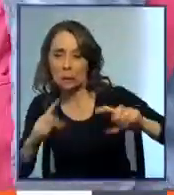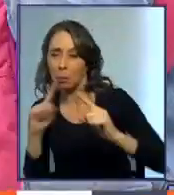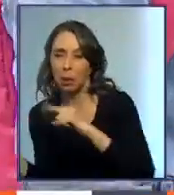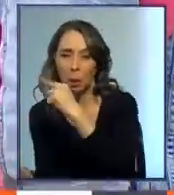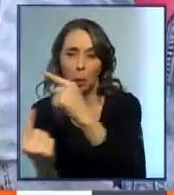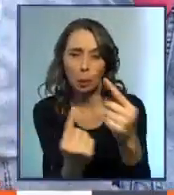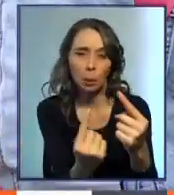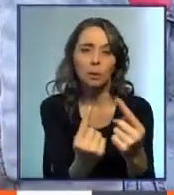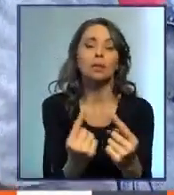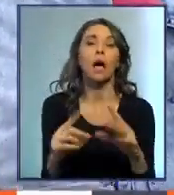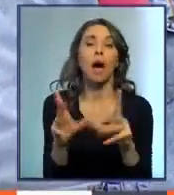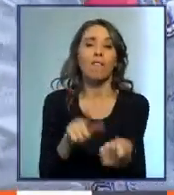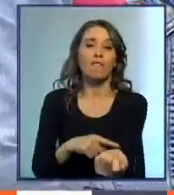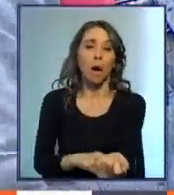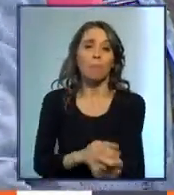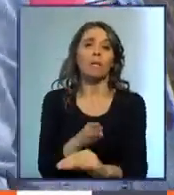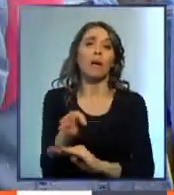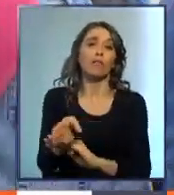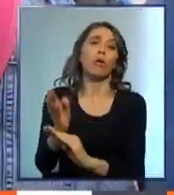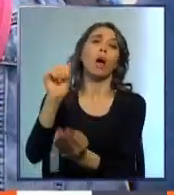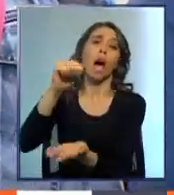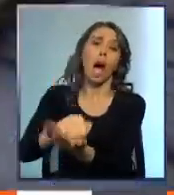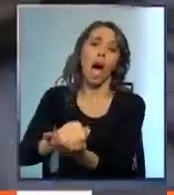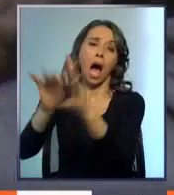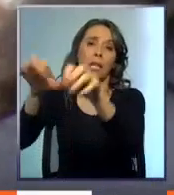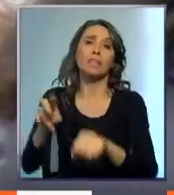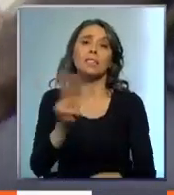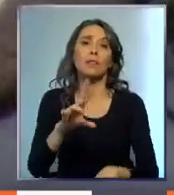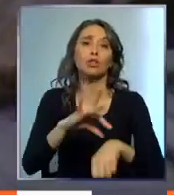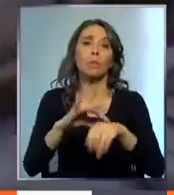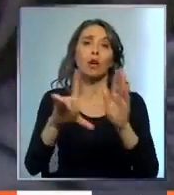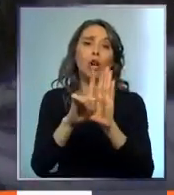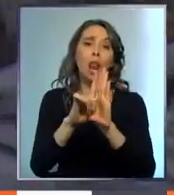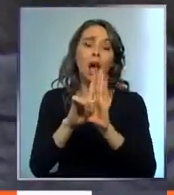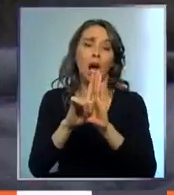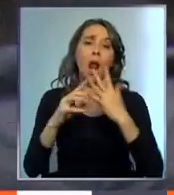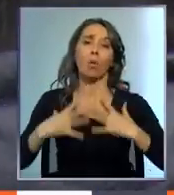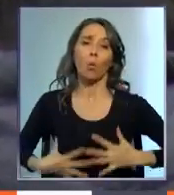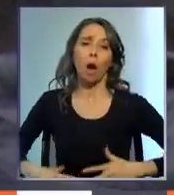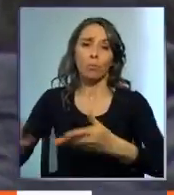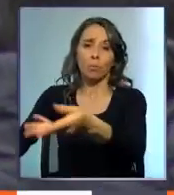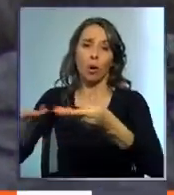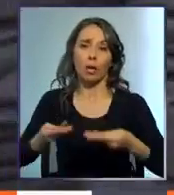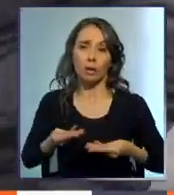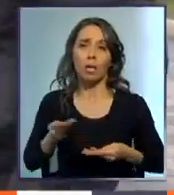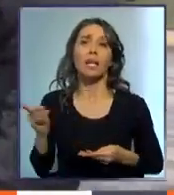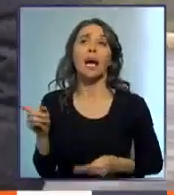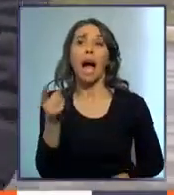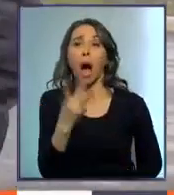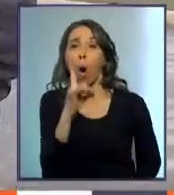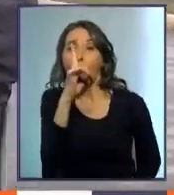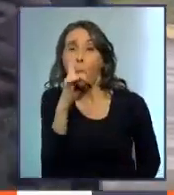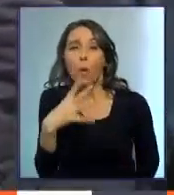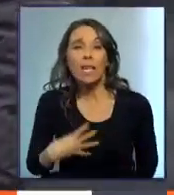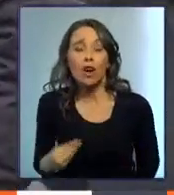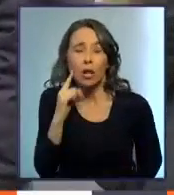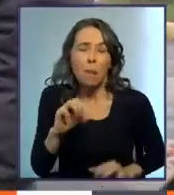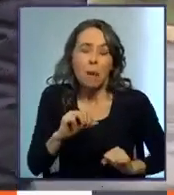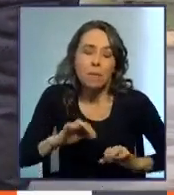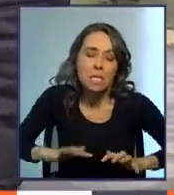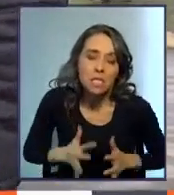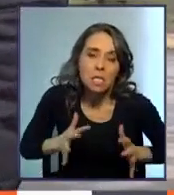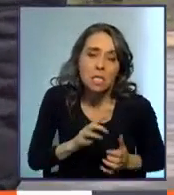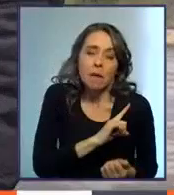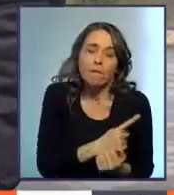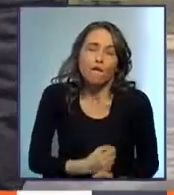familia debió reclamar el cuerpo de Tomás. Su madre saca fortalezas tras la pérdida de su único hijo. Quiso hablar